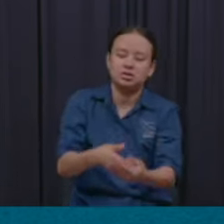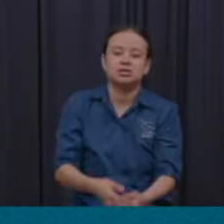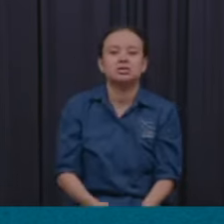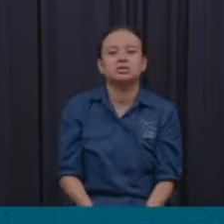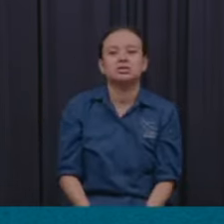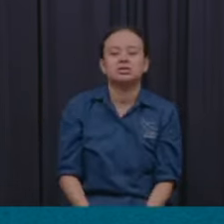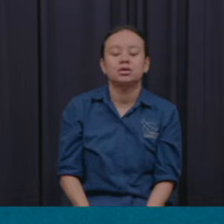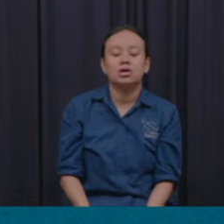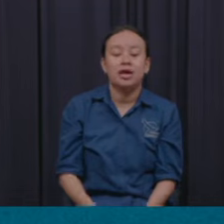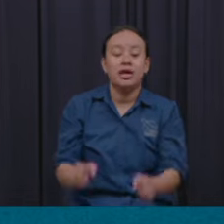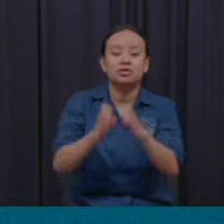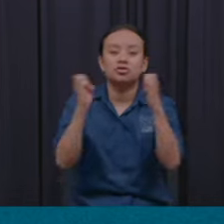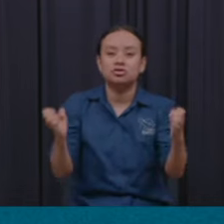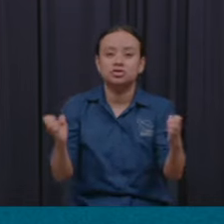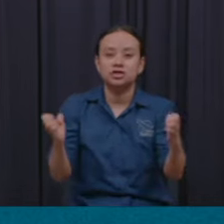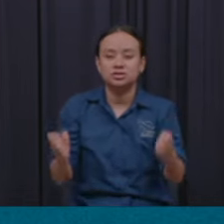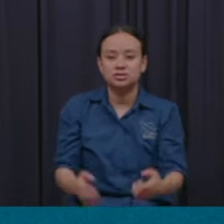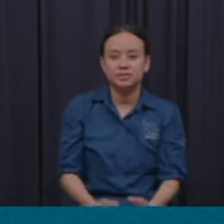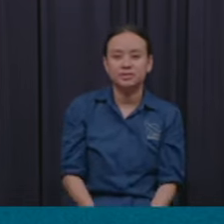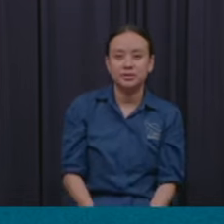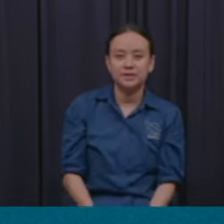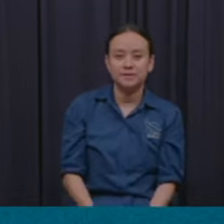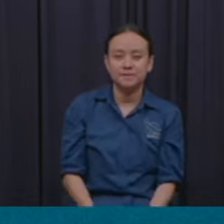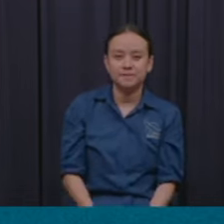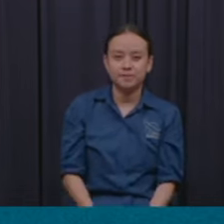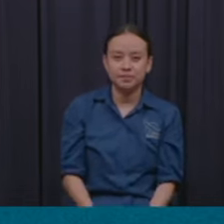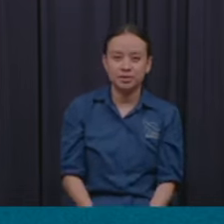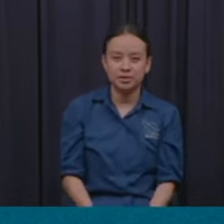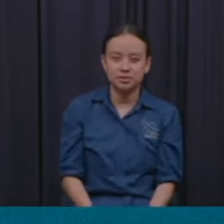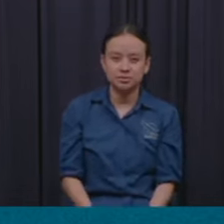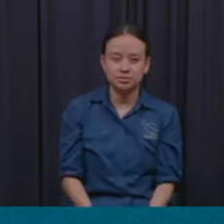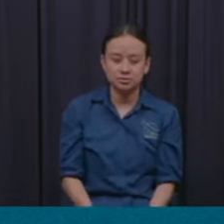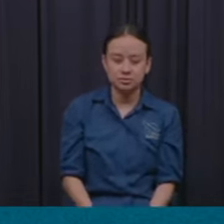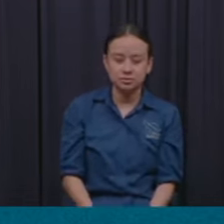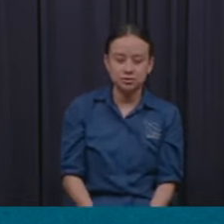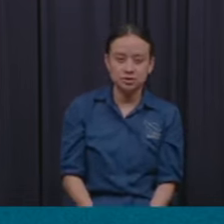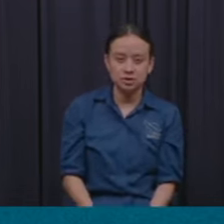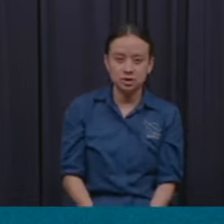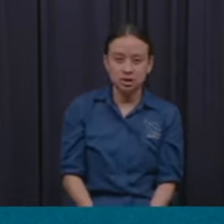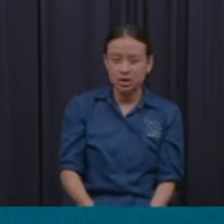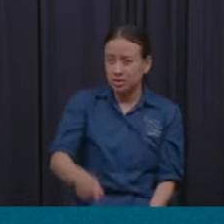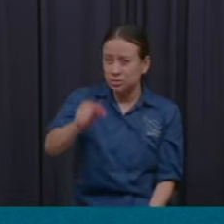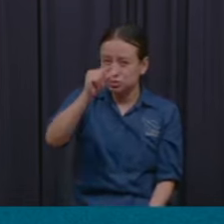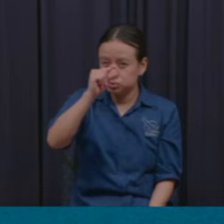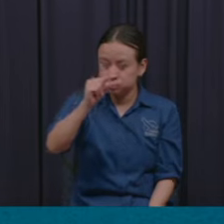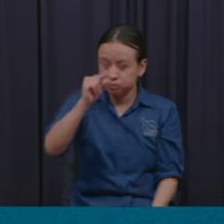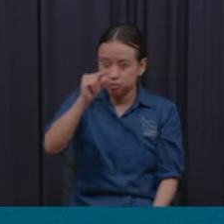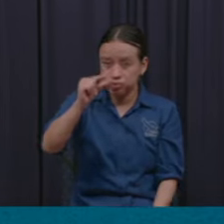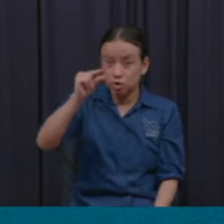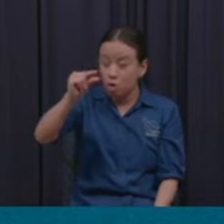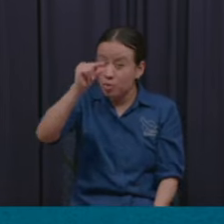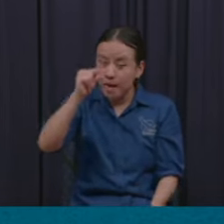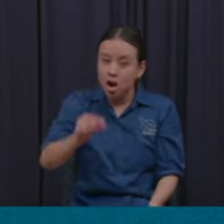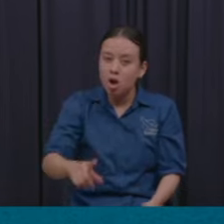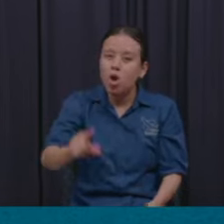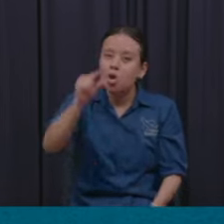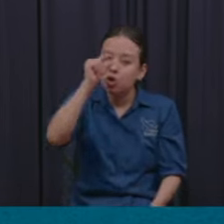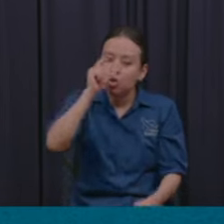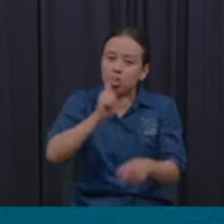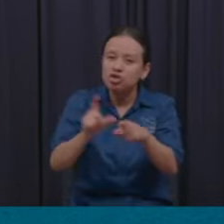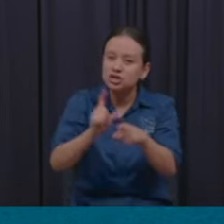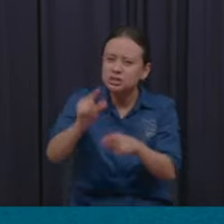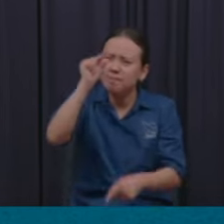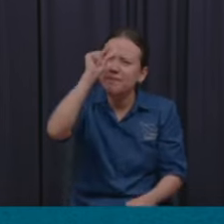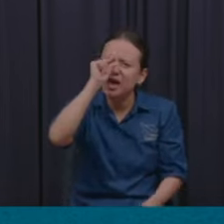Entonces, hermano, mire, esto es como una pequeña, una cosita insignificante de cosas que podrían demostrar